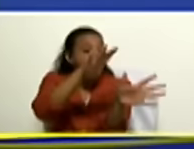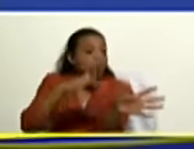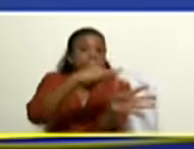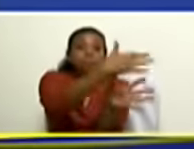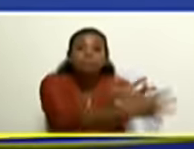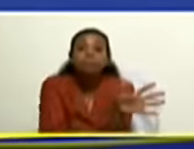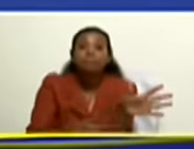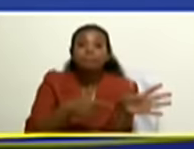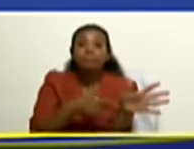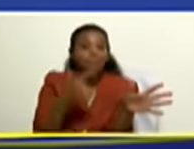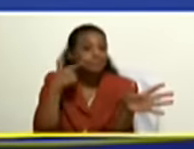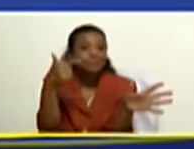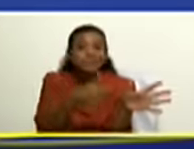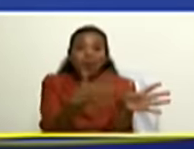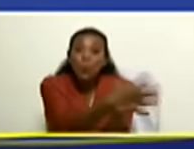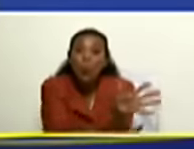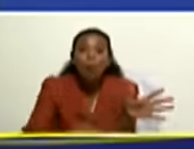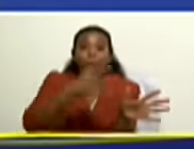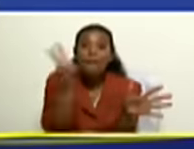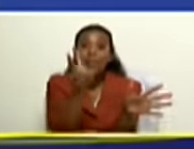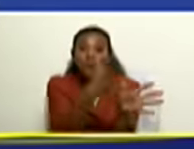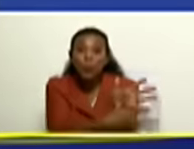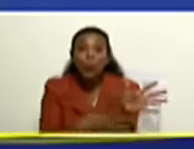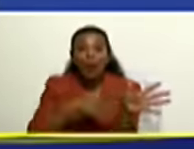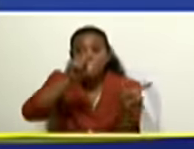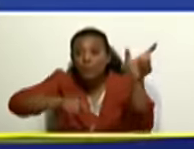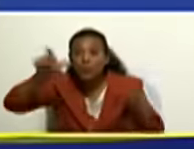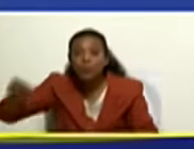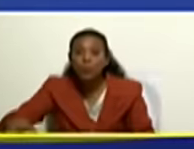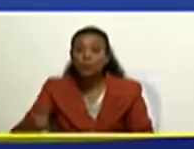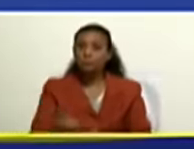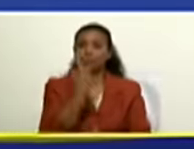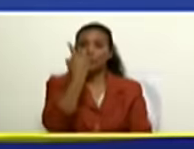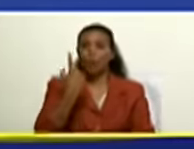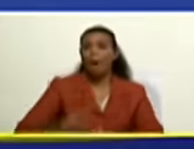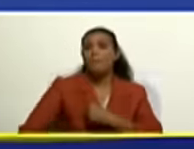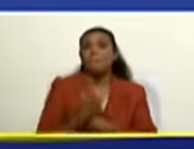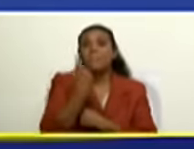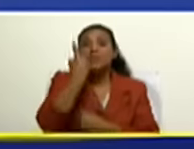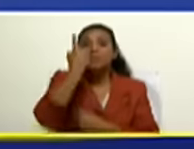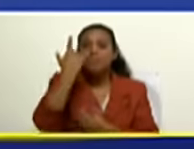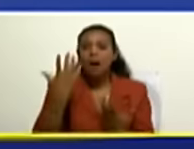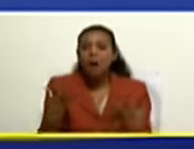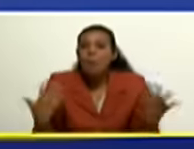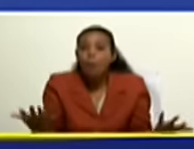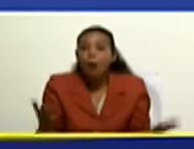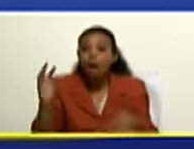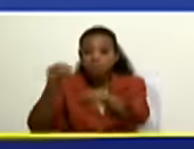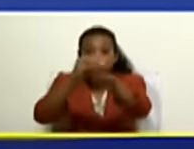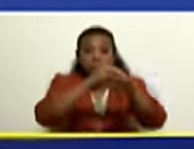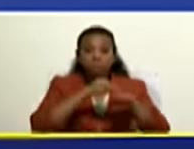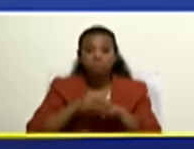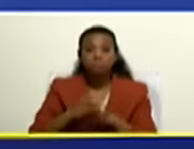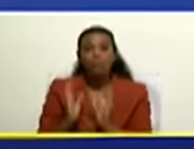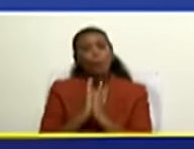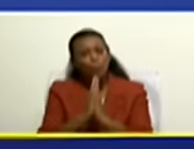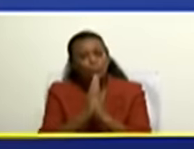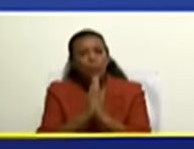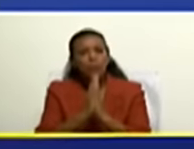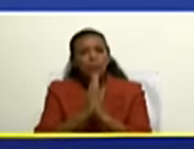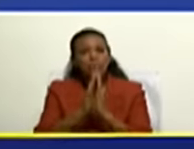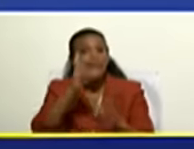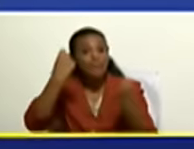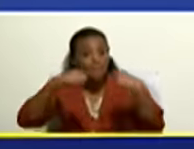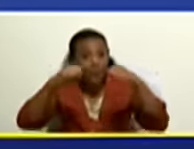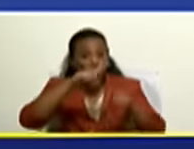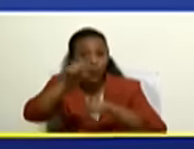sagrado. Es lo que hemos notado en todas y en todos, presidente, y un elemento fundamental de la convocatoria de este